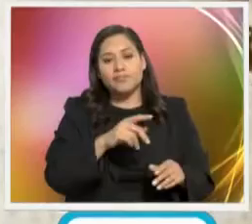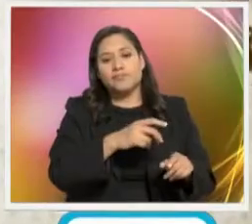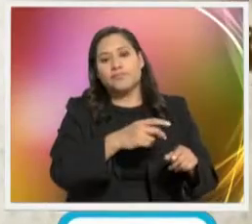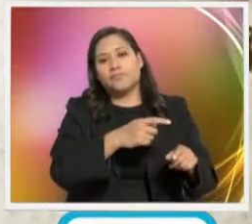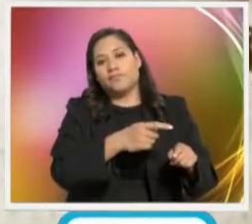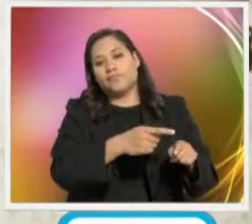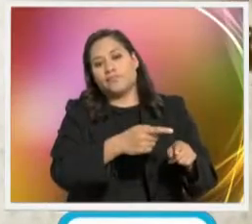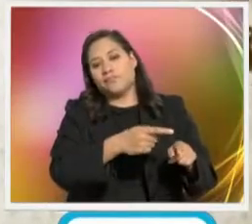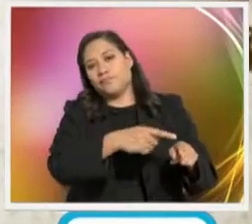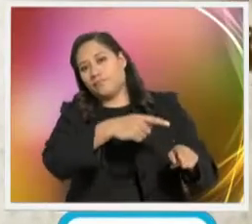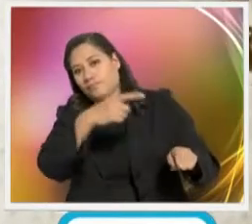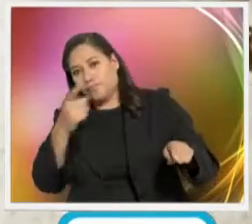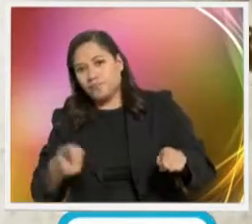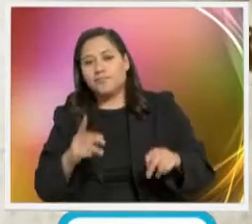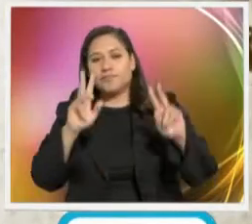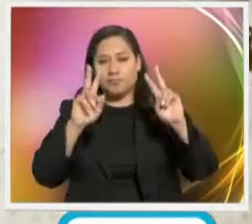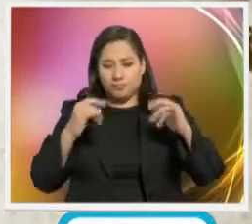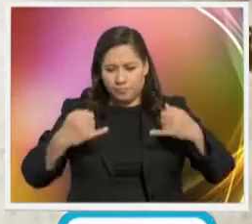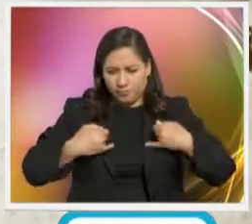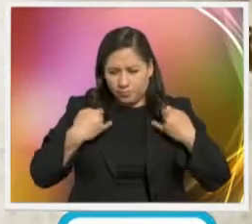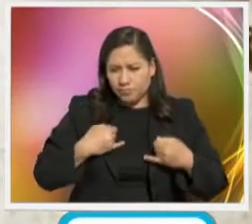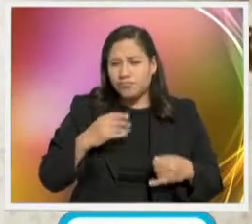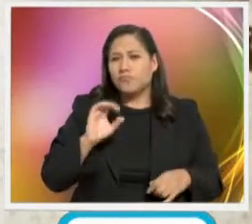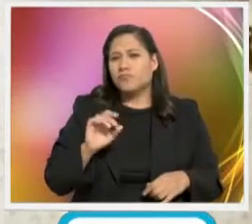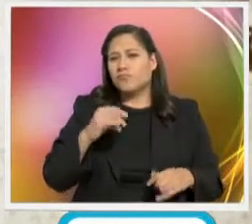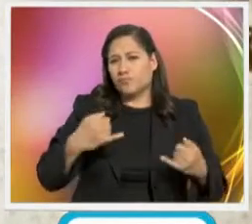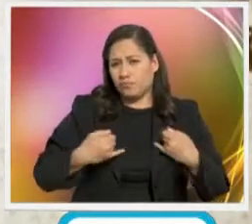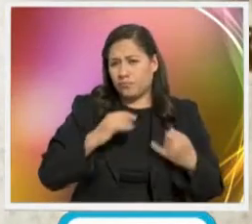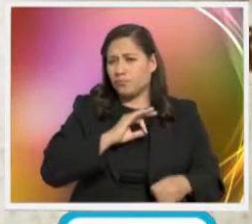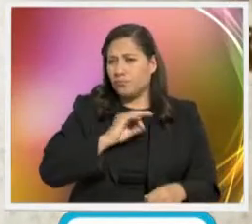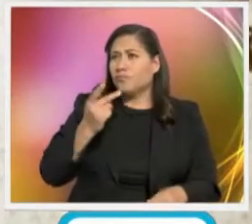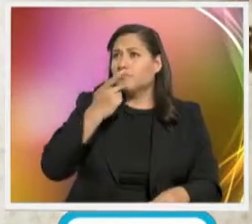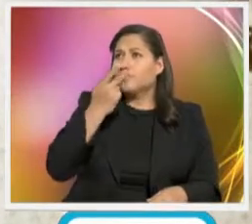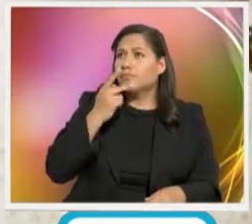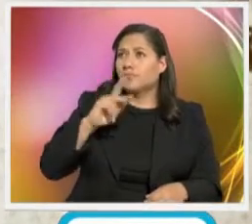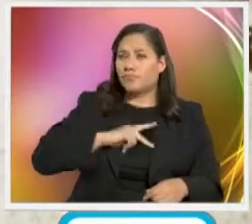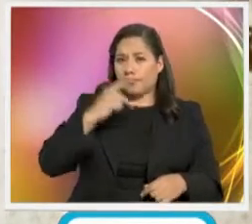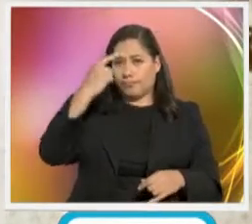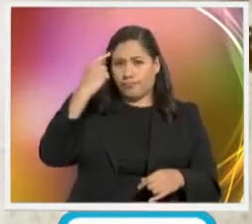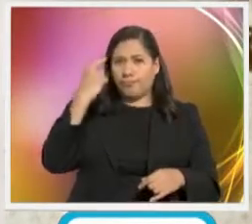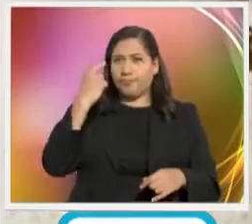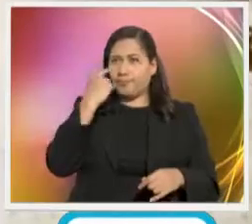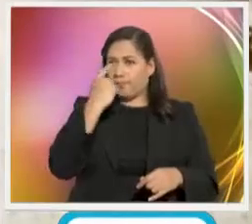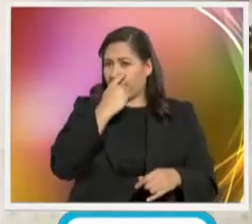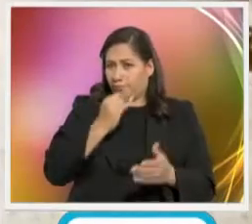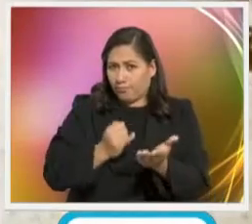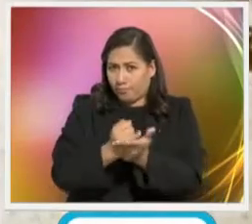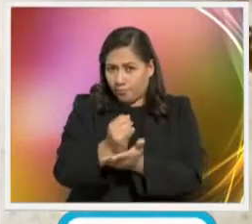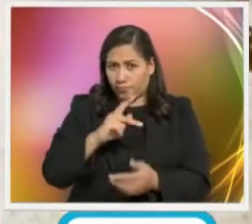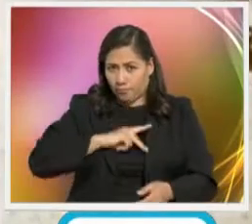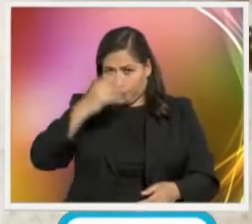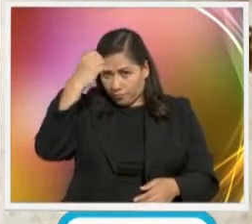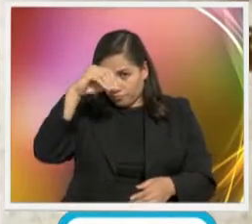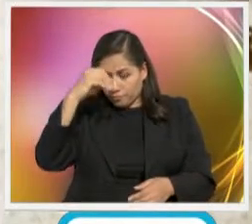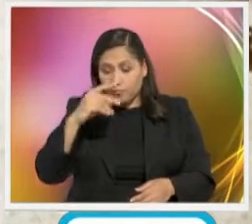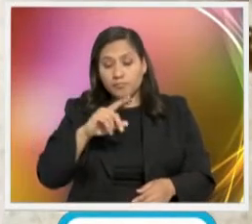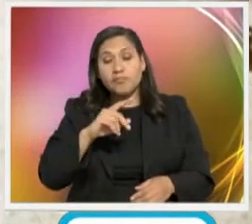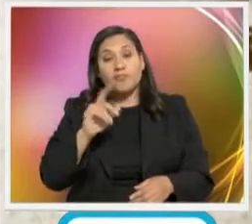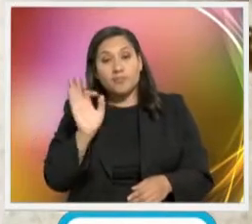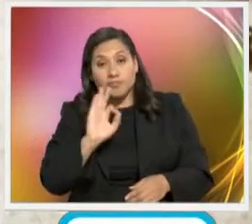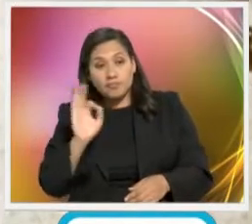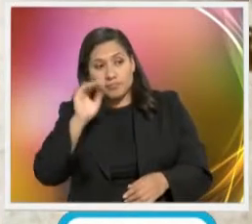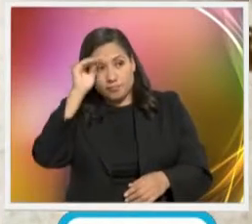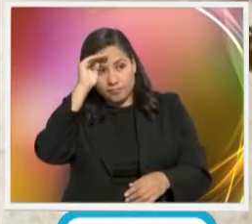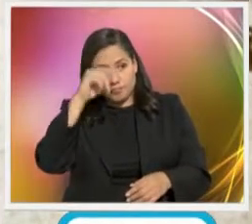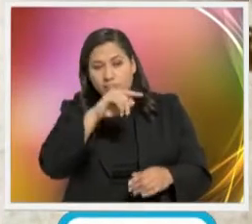hasta porque el concepto ya de juventud y de que los jóvenes podían hablar y decidir, pues quizá tendríamos que pensarlo ahí tenemos una foto.